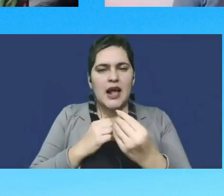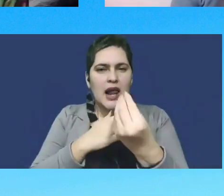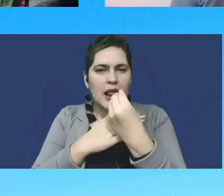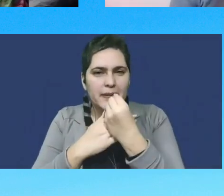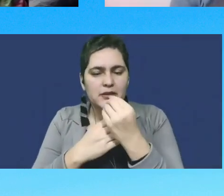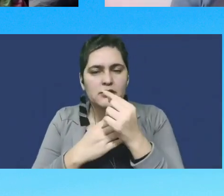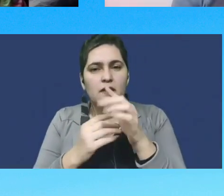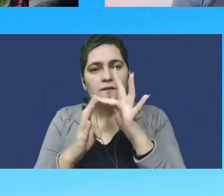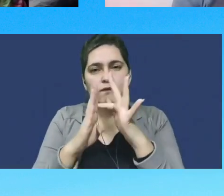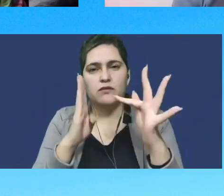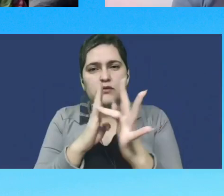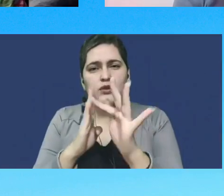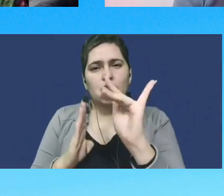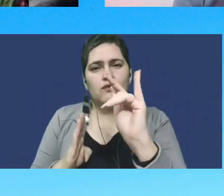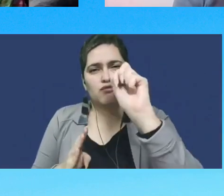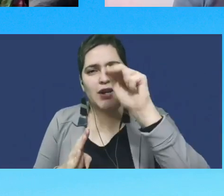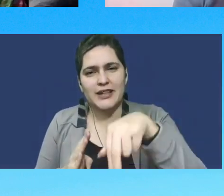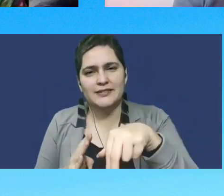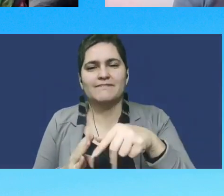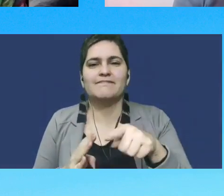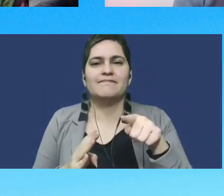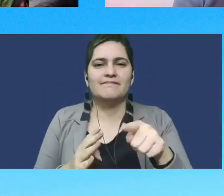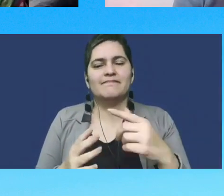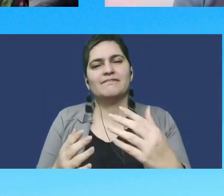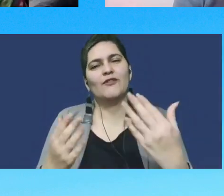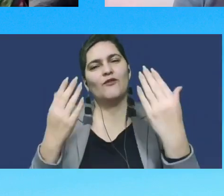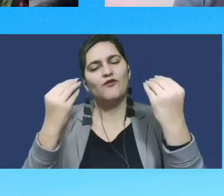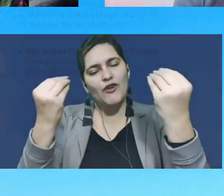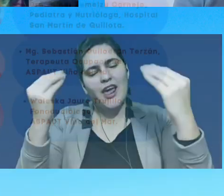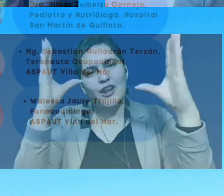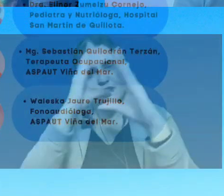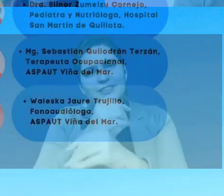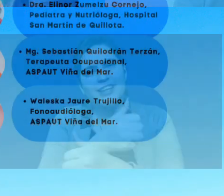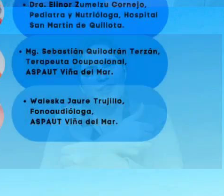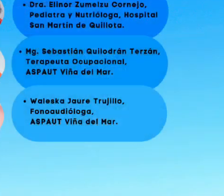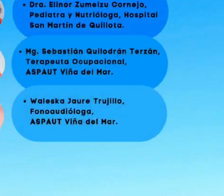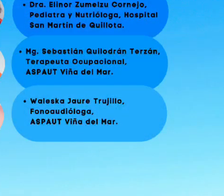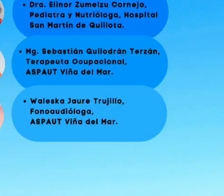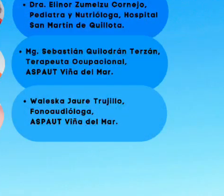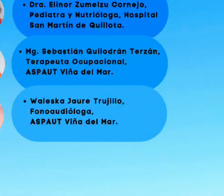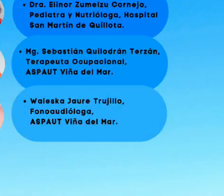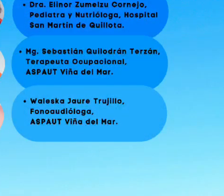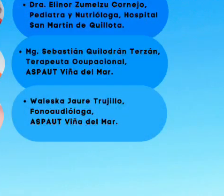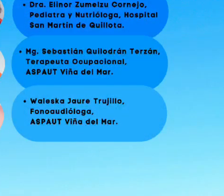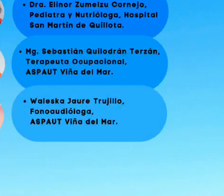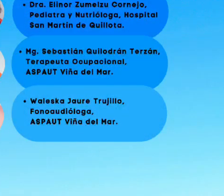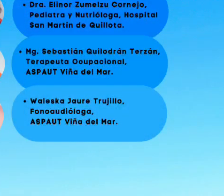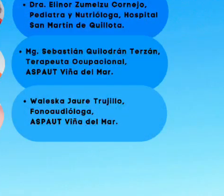Autismo y Neurodiversidad FUAN. Así es que muy buenas noches para todas, para todos, para todos.